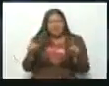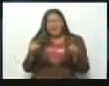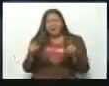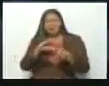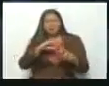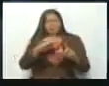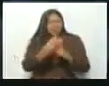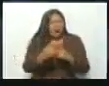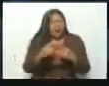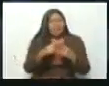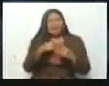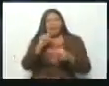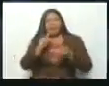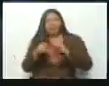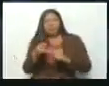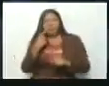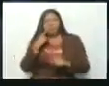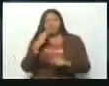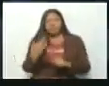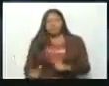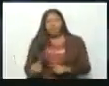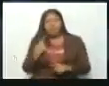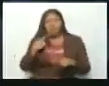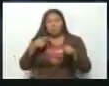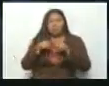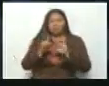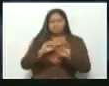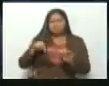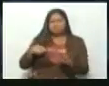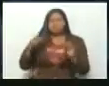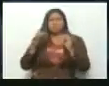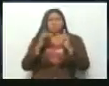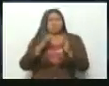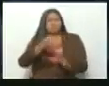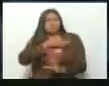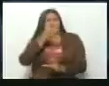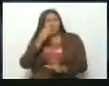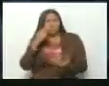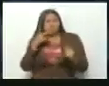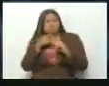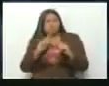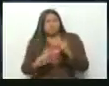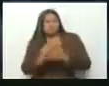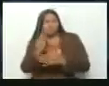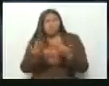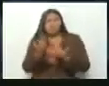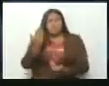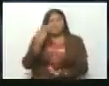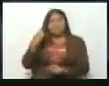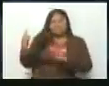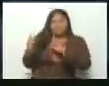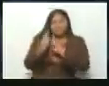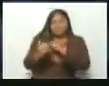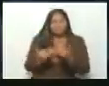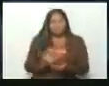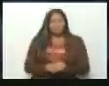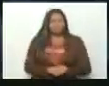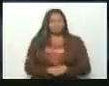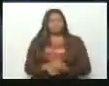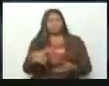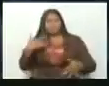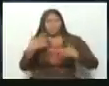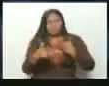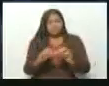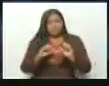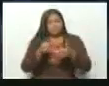diferencias culturales, de idioma. Y yo creo que las redes sociales pueden jugar un rol fundamental en ese acercamiento. La actividad